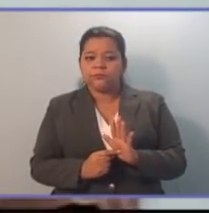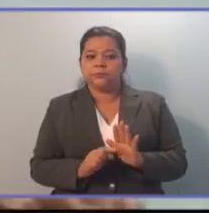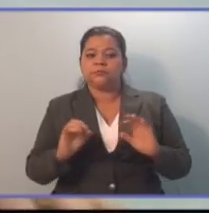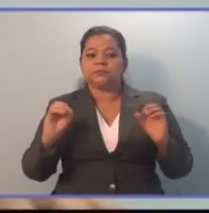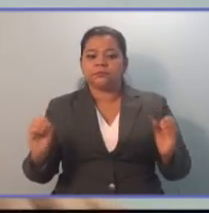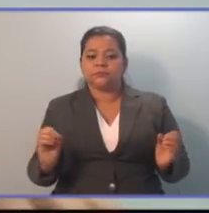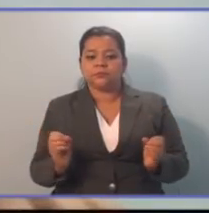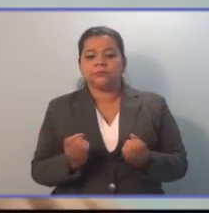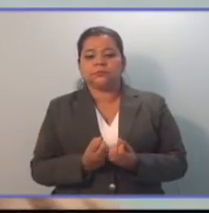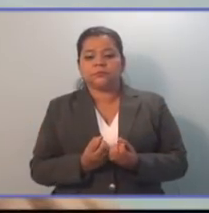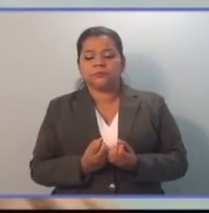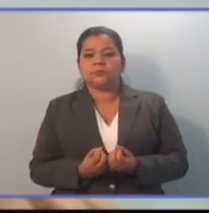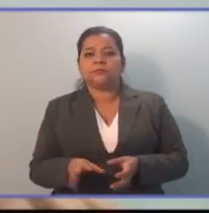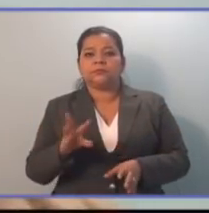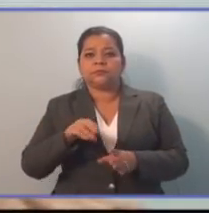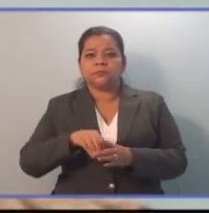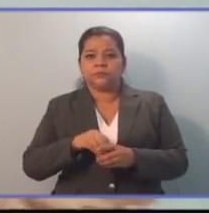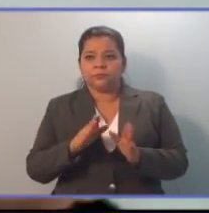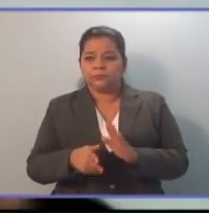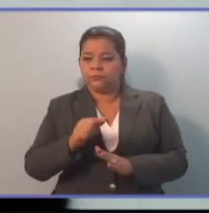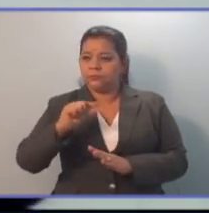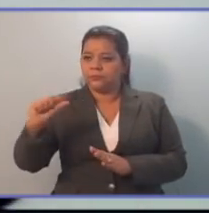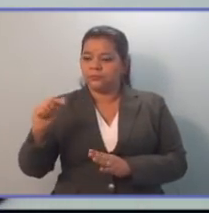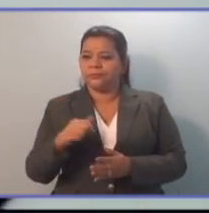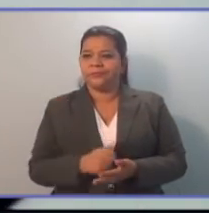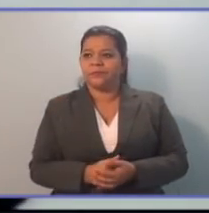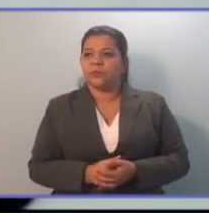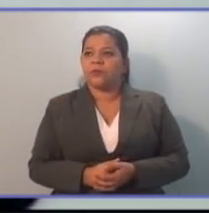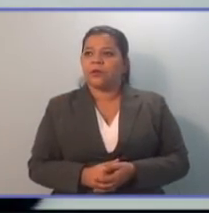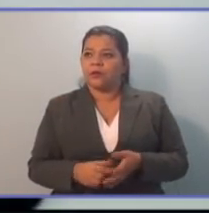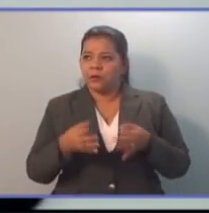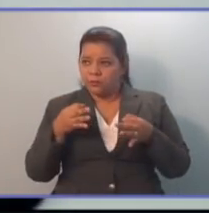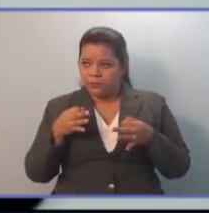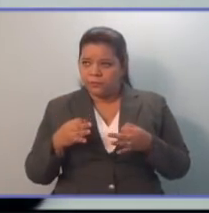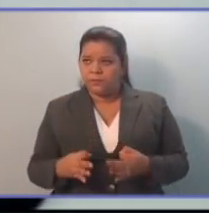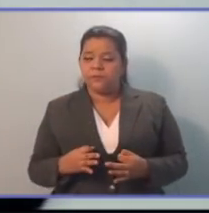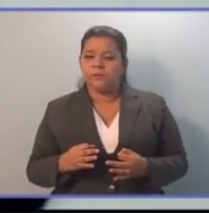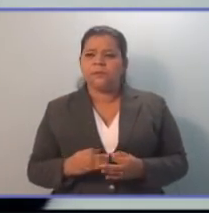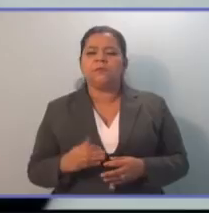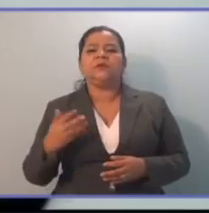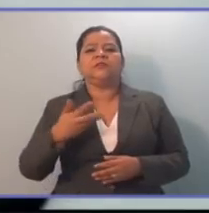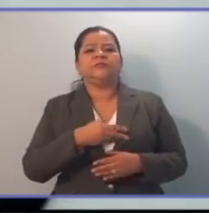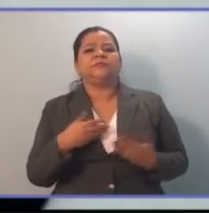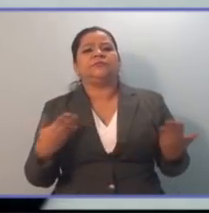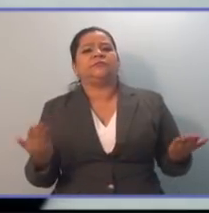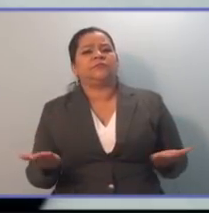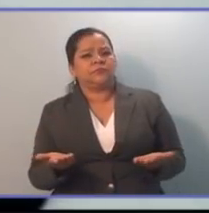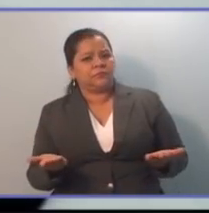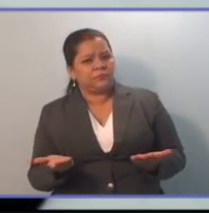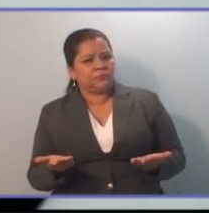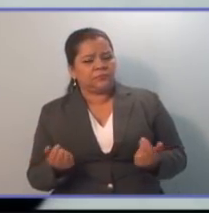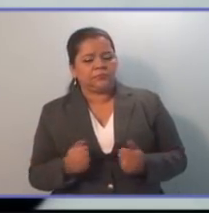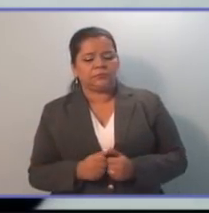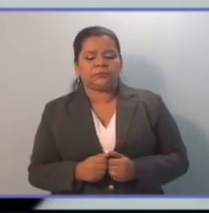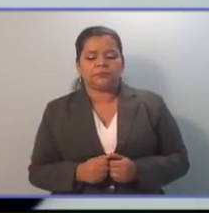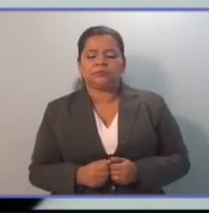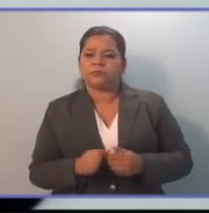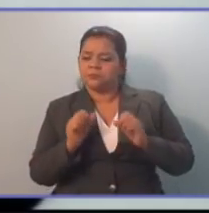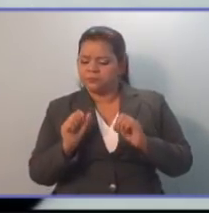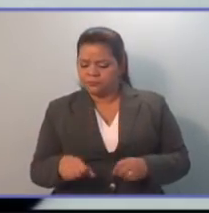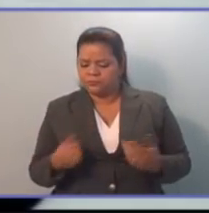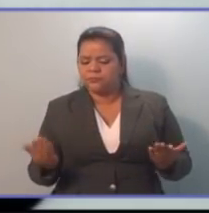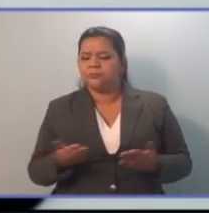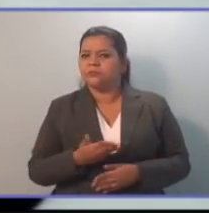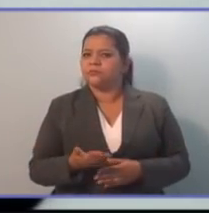dentro ya de la estructura institucional formada. ¿Qué hicimos nosotros? Actuar